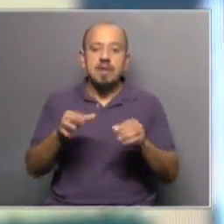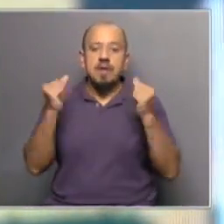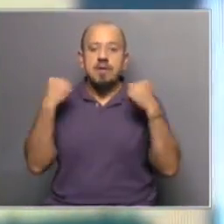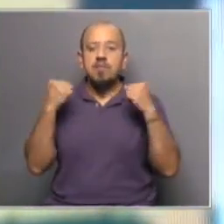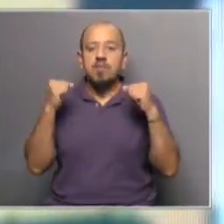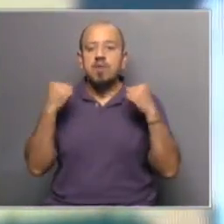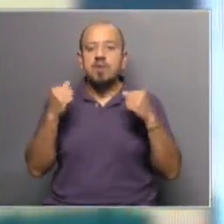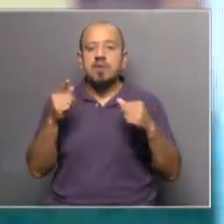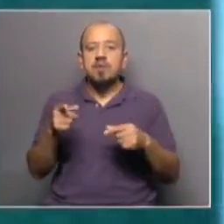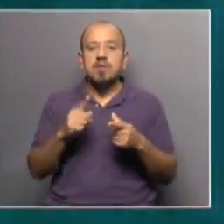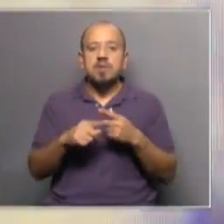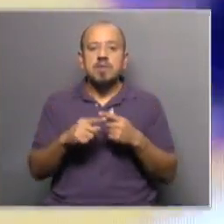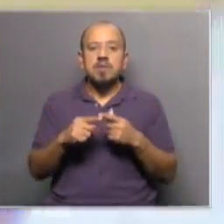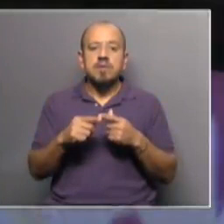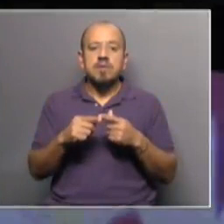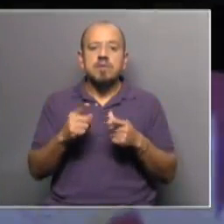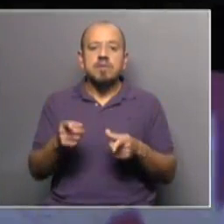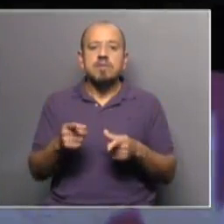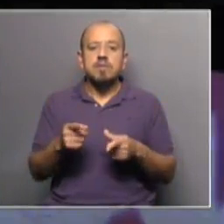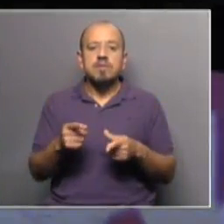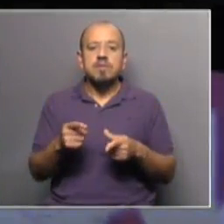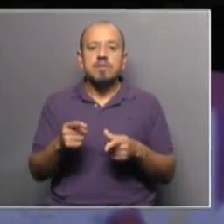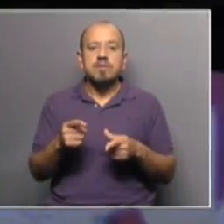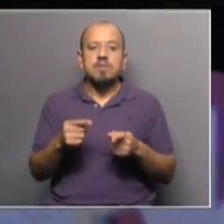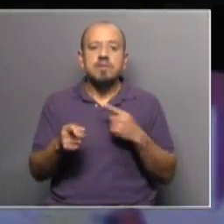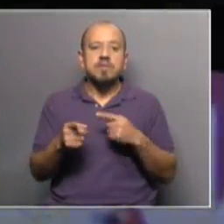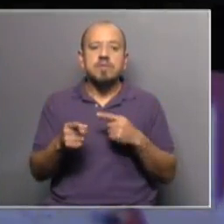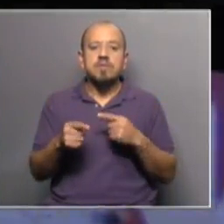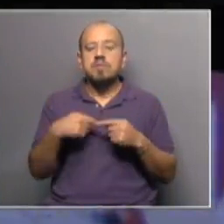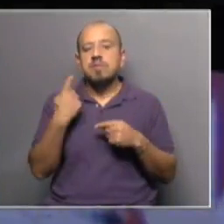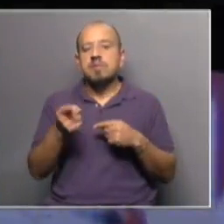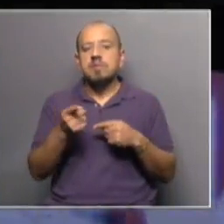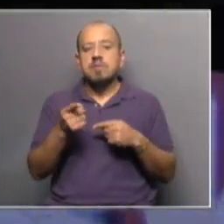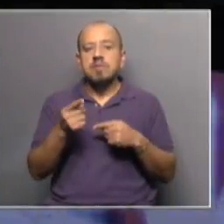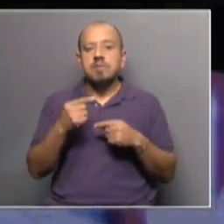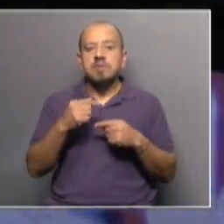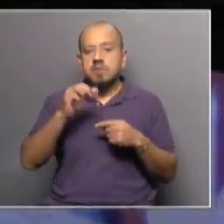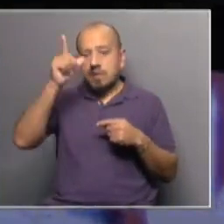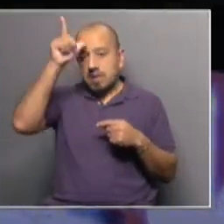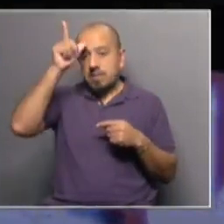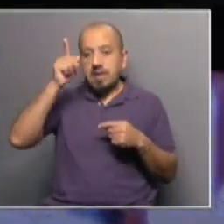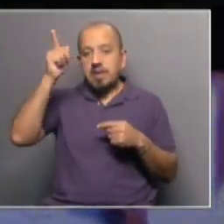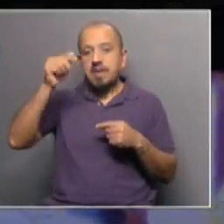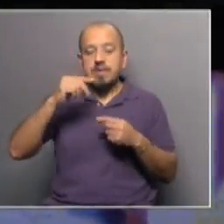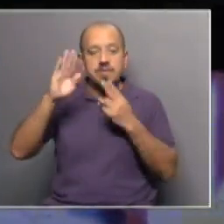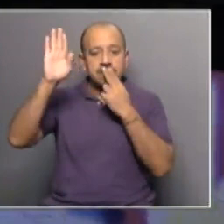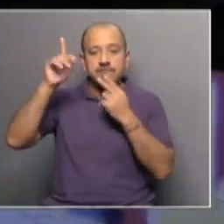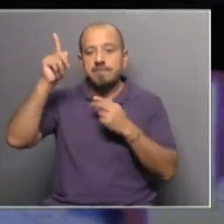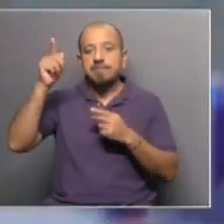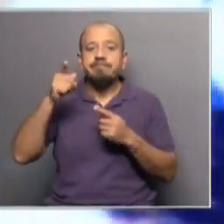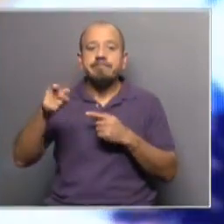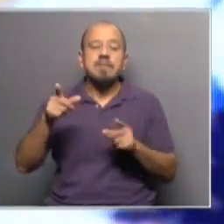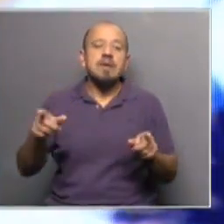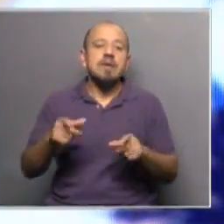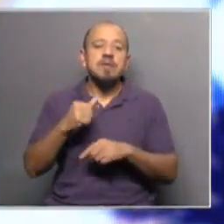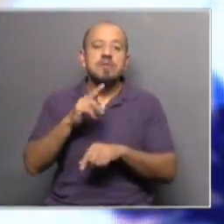fue un canal de, digamos, de convivencia. Claro. Y si vos vas para otro lado, en la Alemania de Hitler, los Juegos Olímpicos se usaron